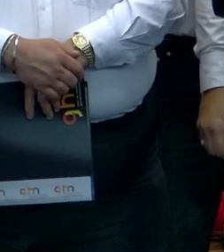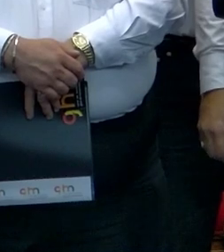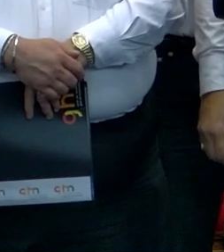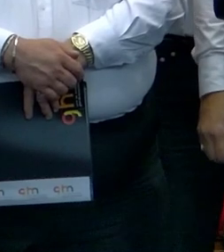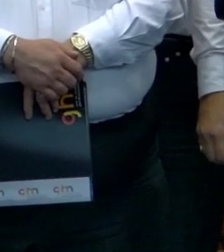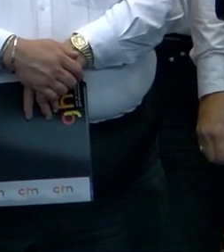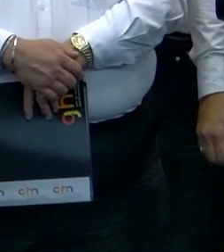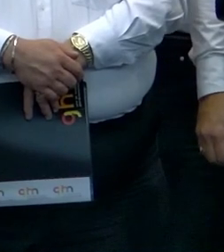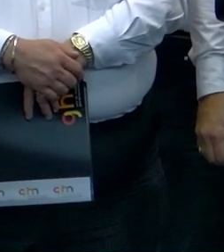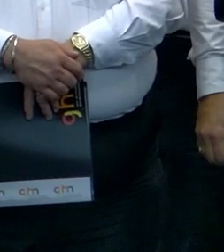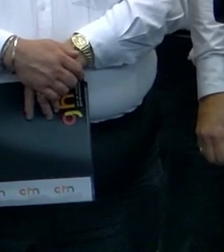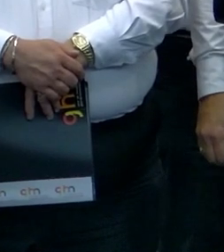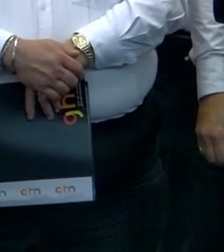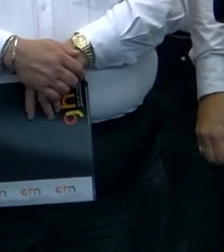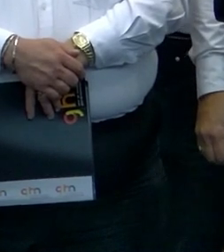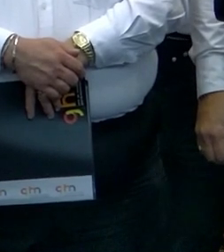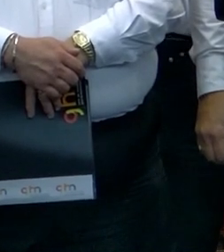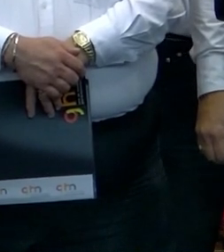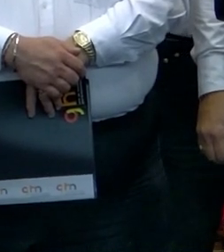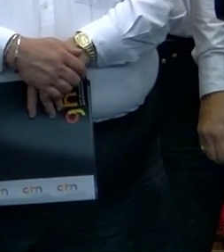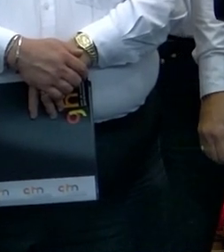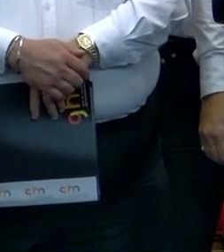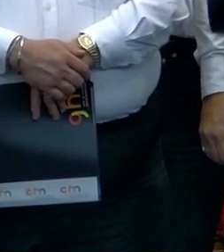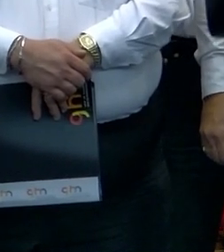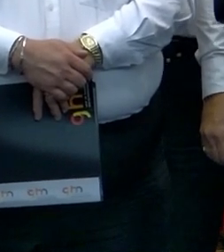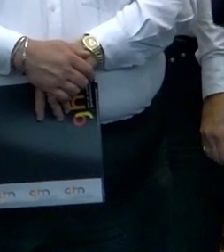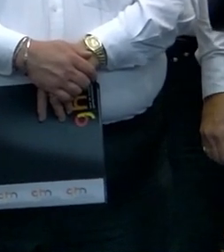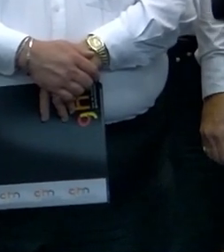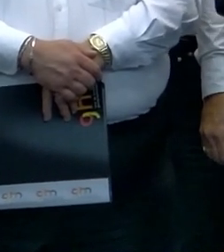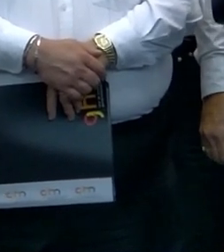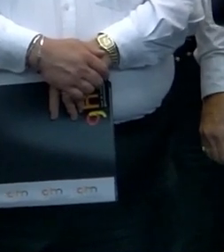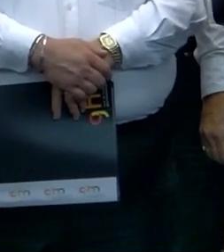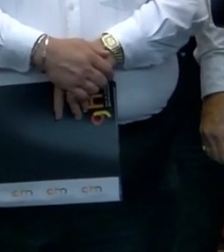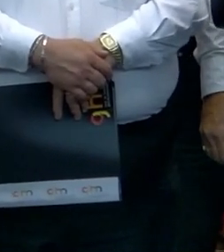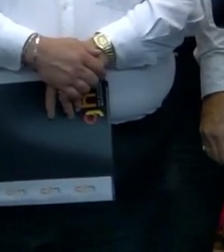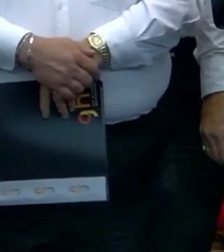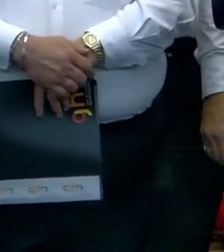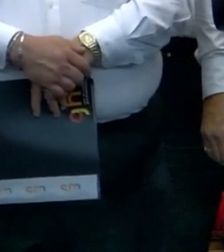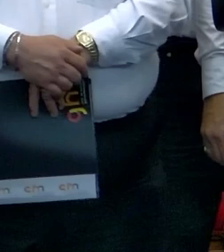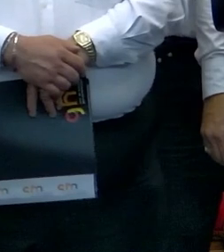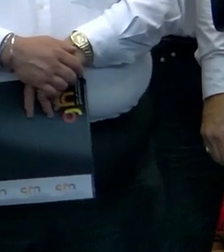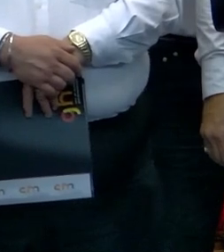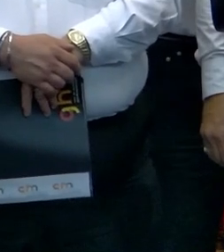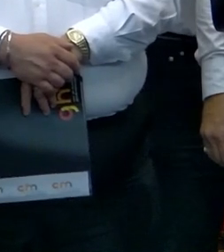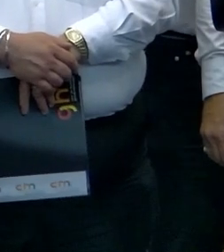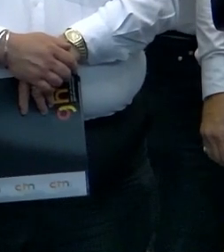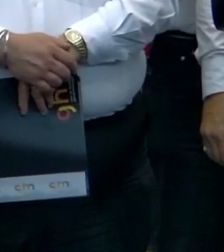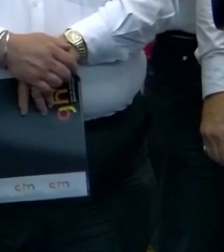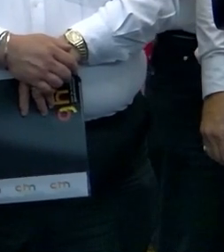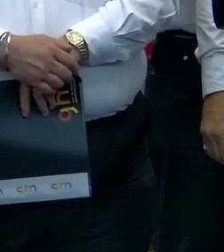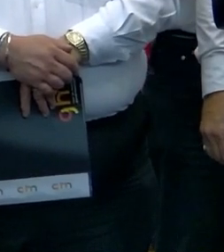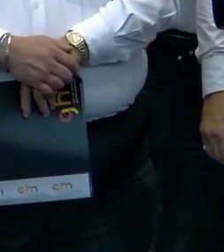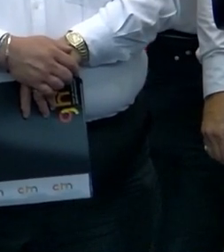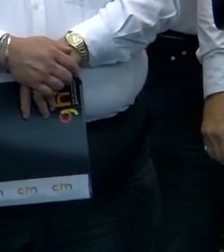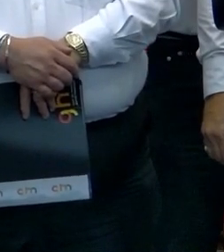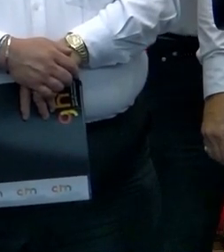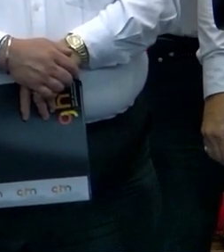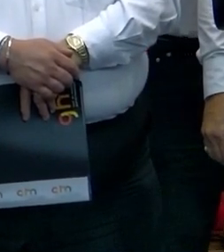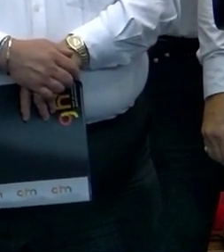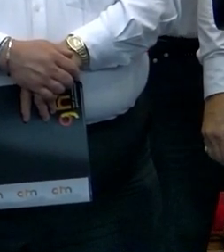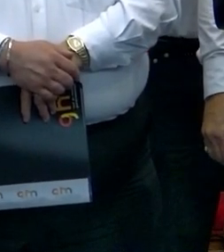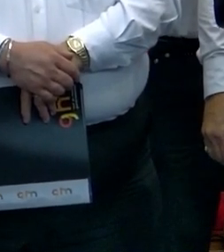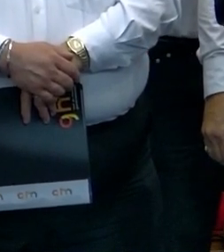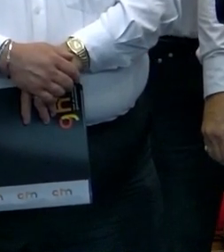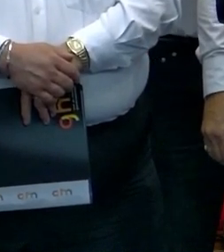ese concierto le vamos a traer de una compositora y cantante uruguaya, Victoria Solé, le vamos a dejar Mira cómo